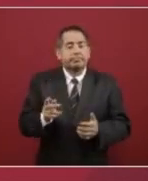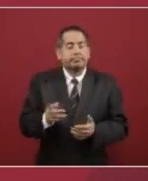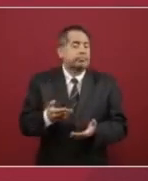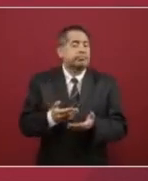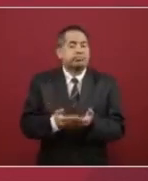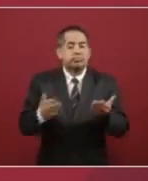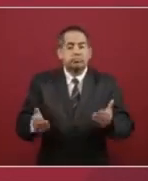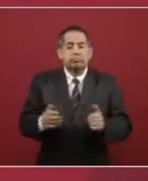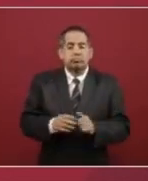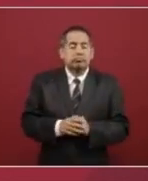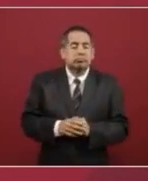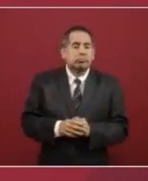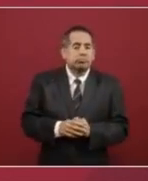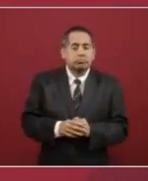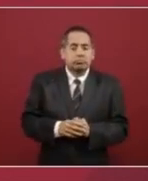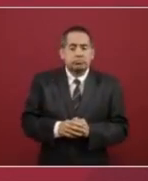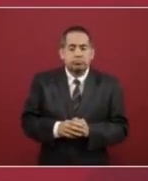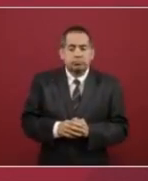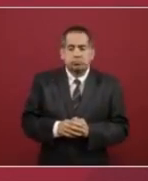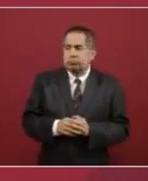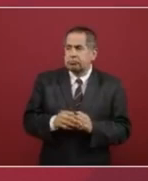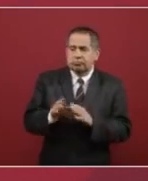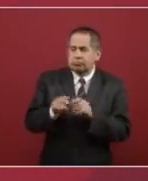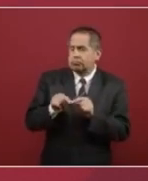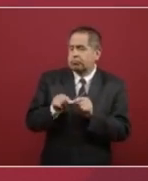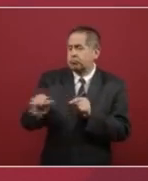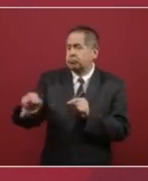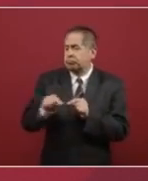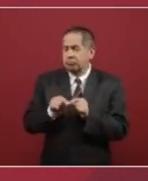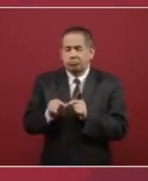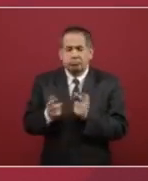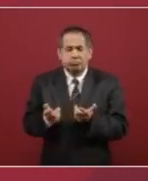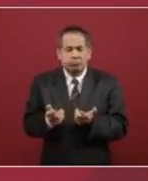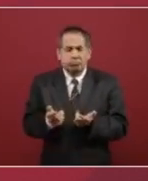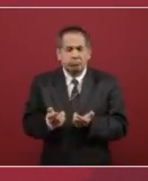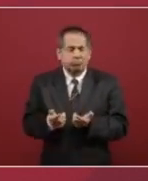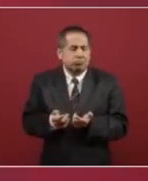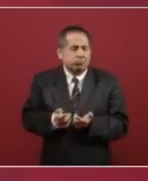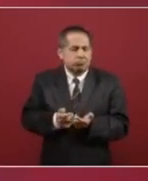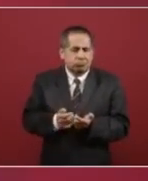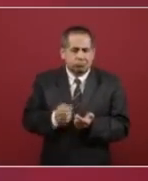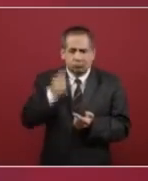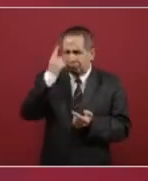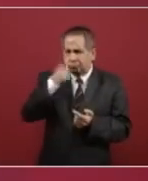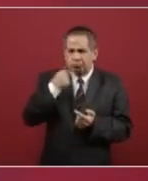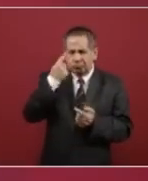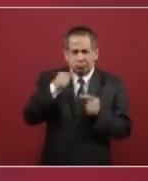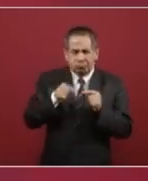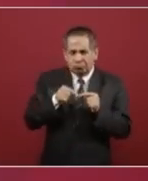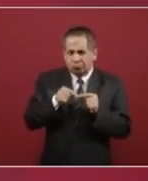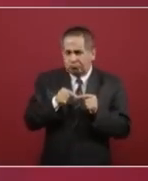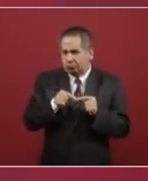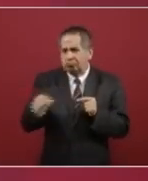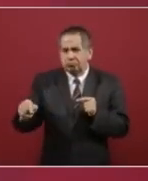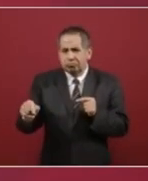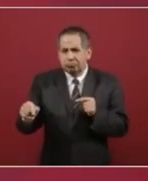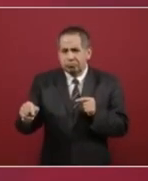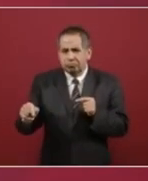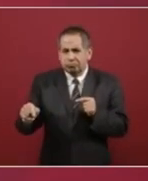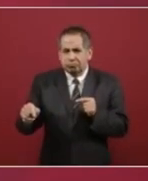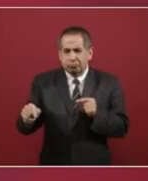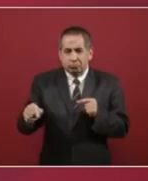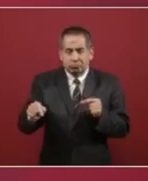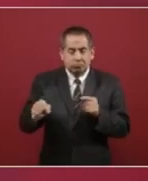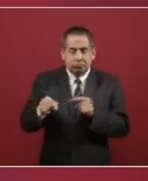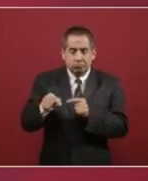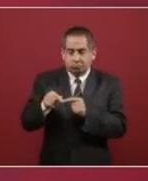ahora se hace pues, una hora de camino,